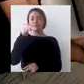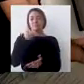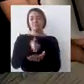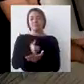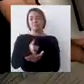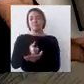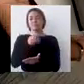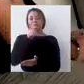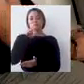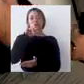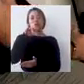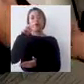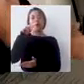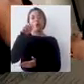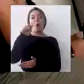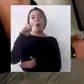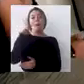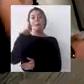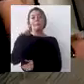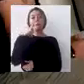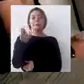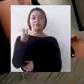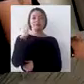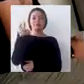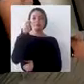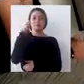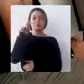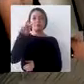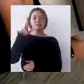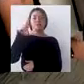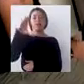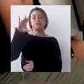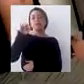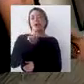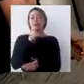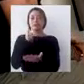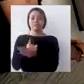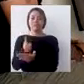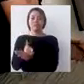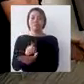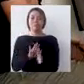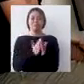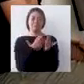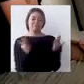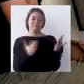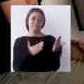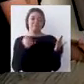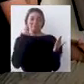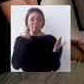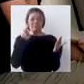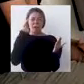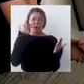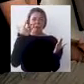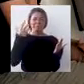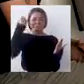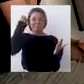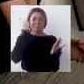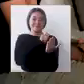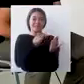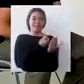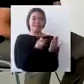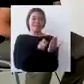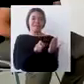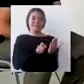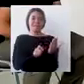De Omar García, que fue... La Dama de los Cabellos Ardientes fue tal vez una de las primeras obras escritas